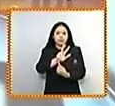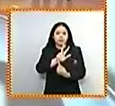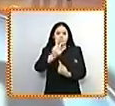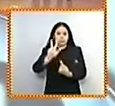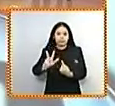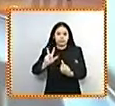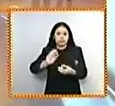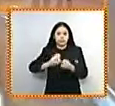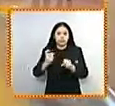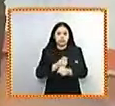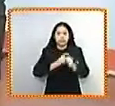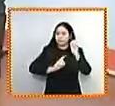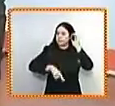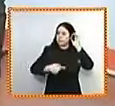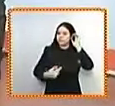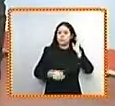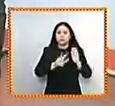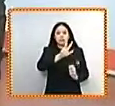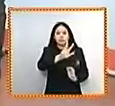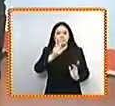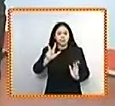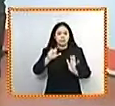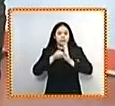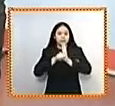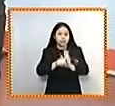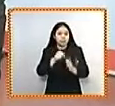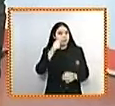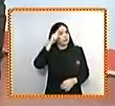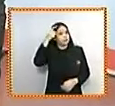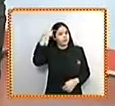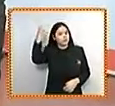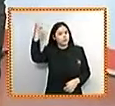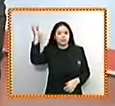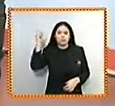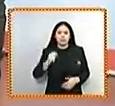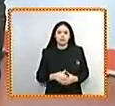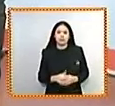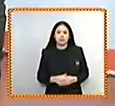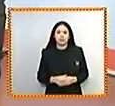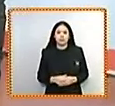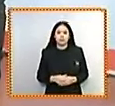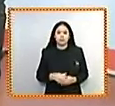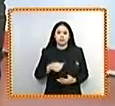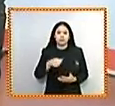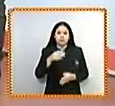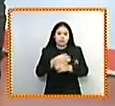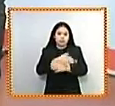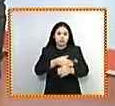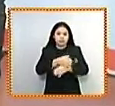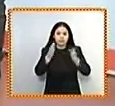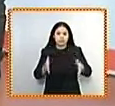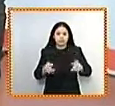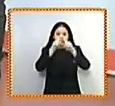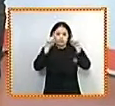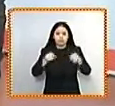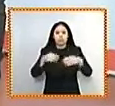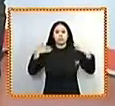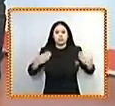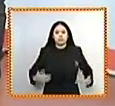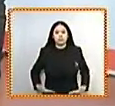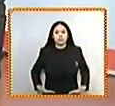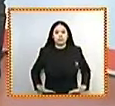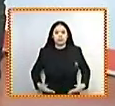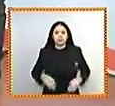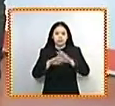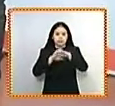3. Número ganador para la diaria es el 33 con su símbolo de sueños carpintero. En el cuadro del cuerpo lo podemos encontrar en